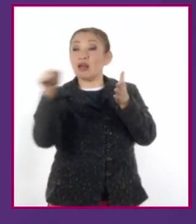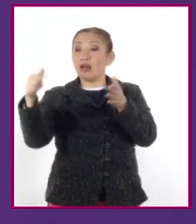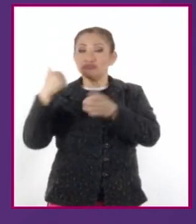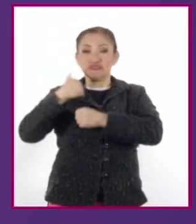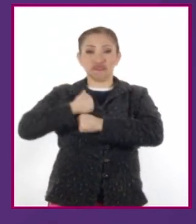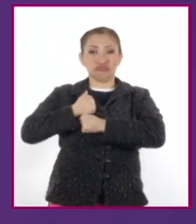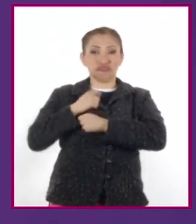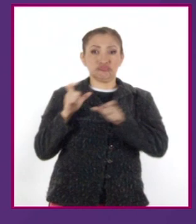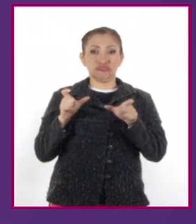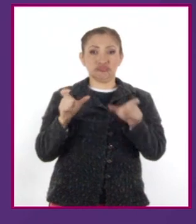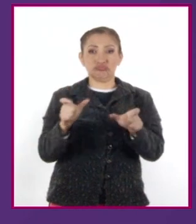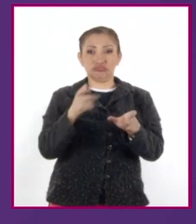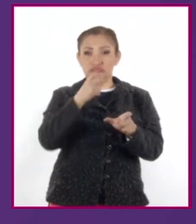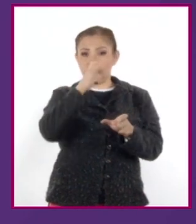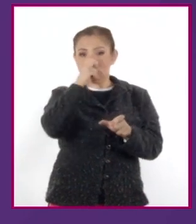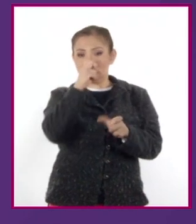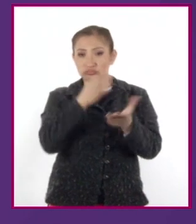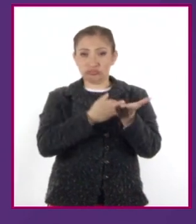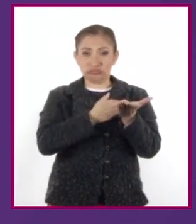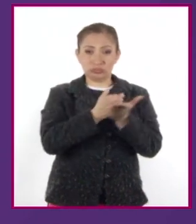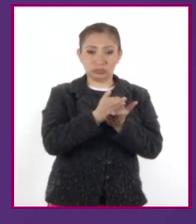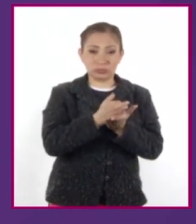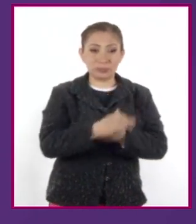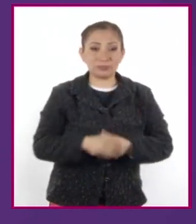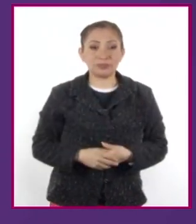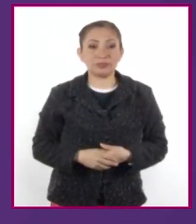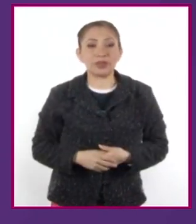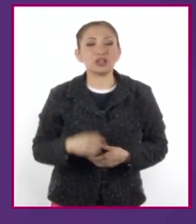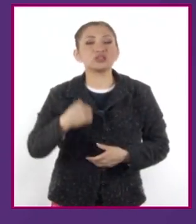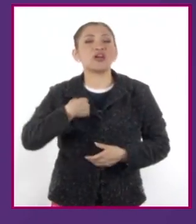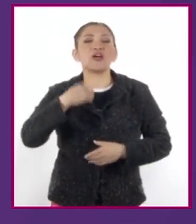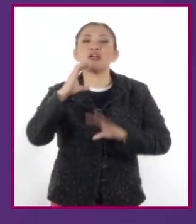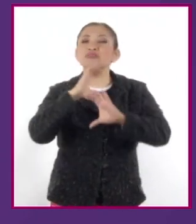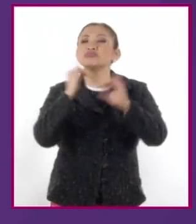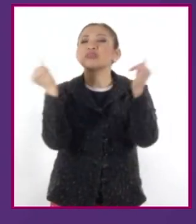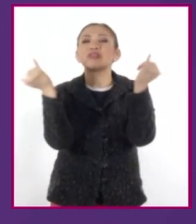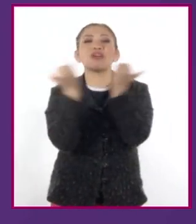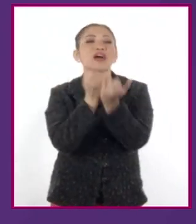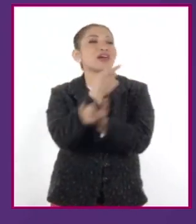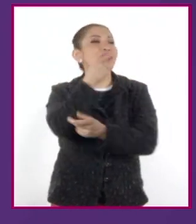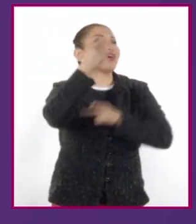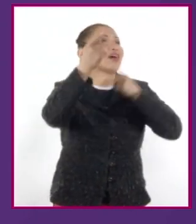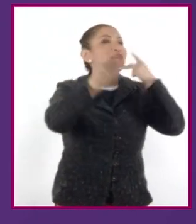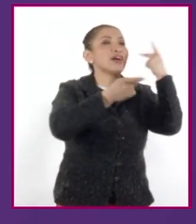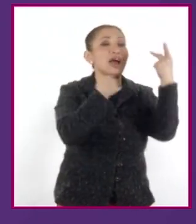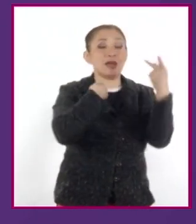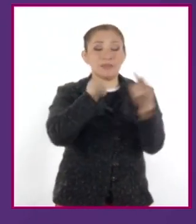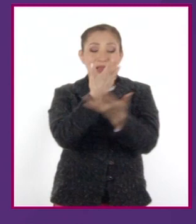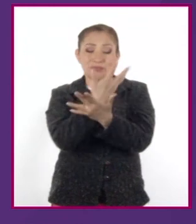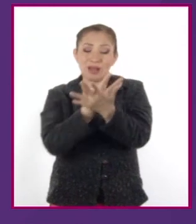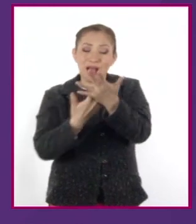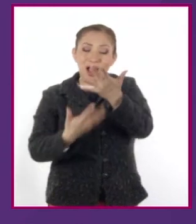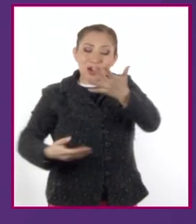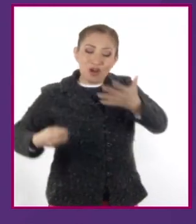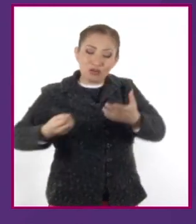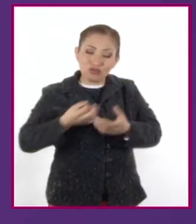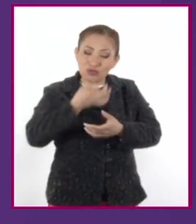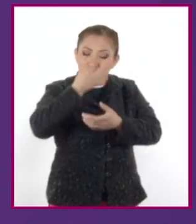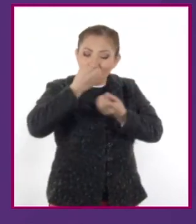rudo, carcelero fiel. Cantaré lo mismo, mis manos